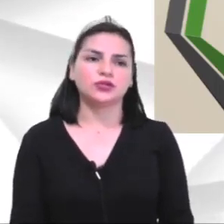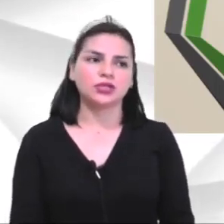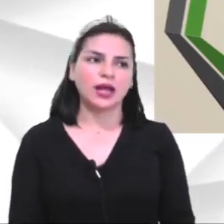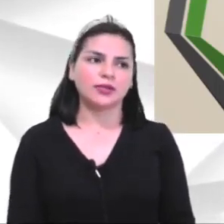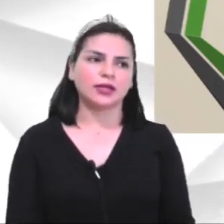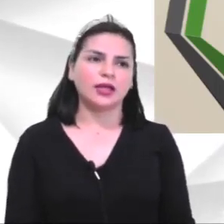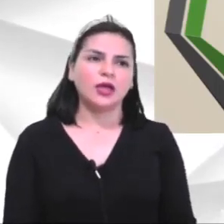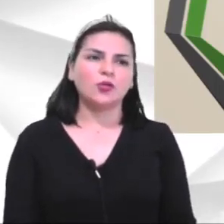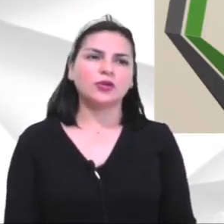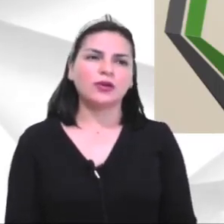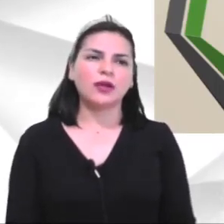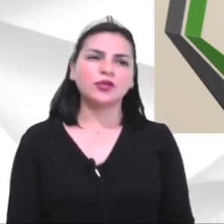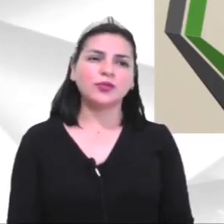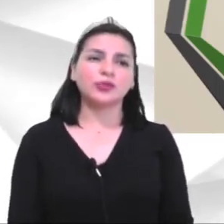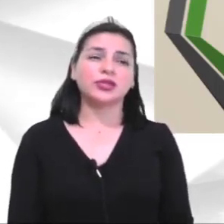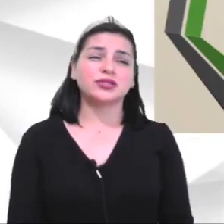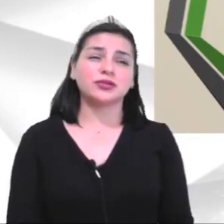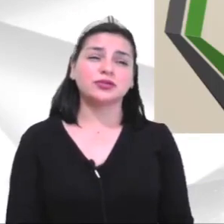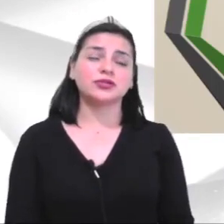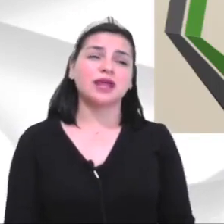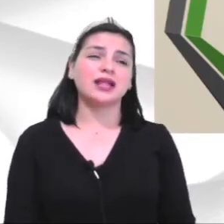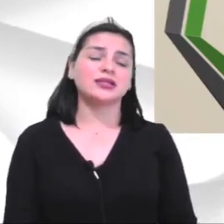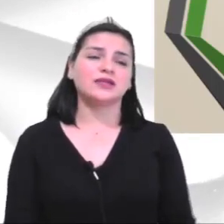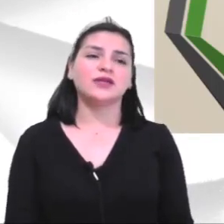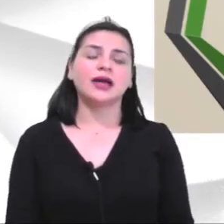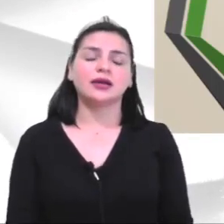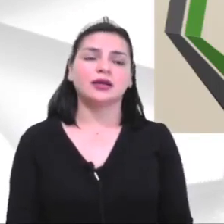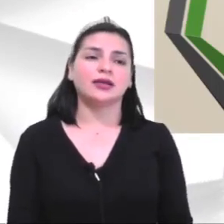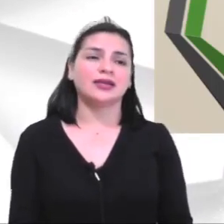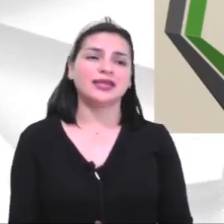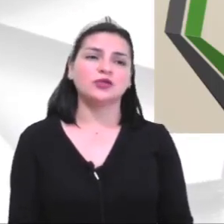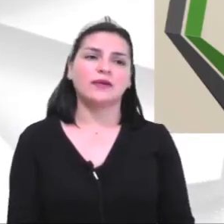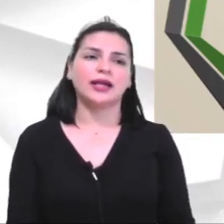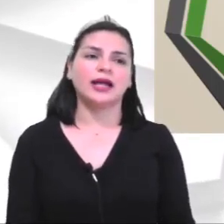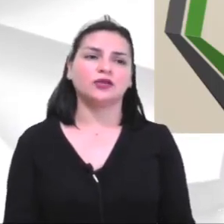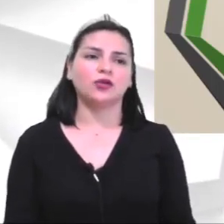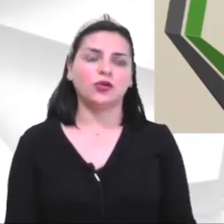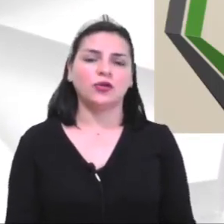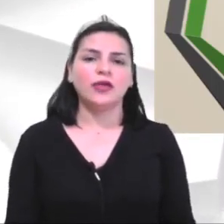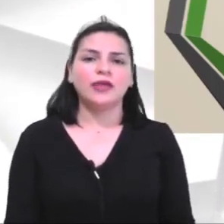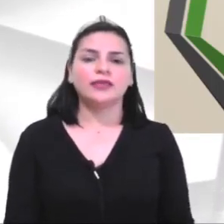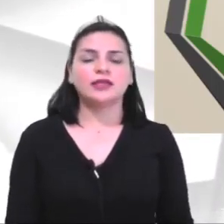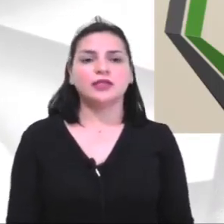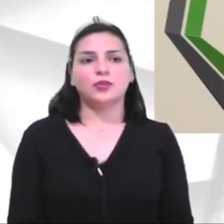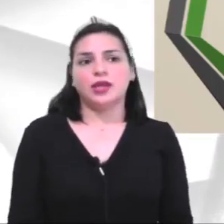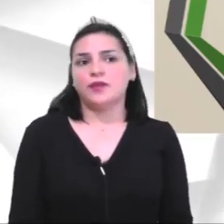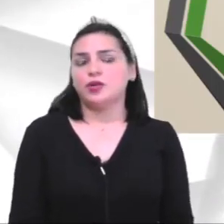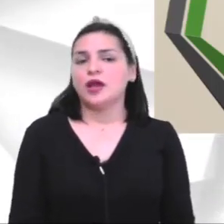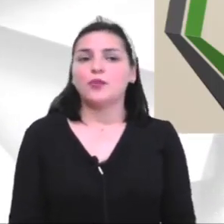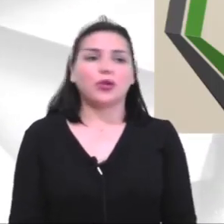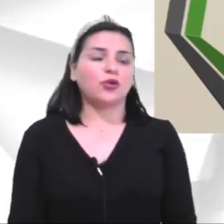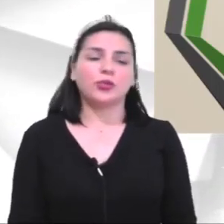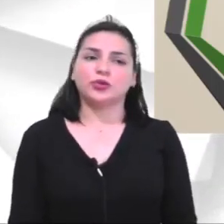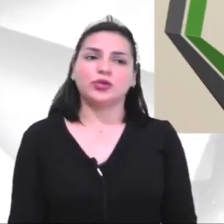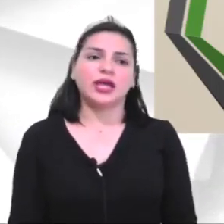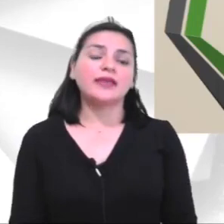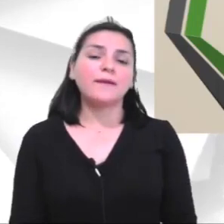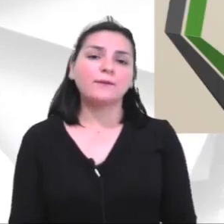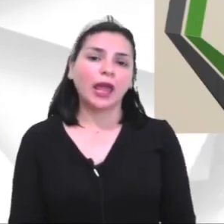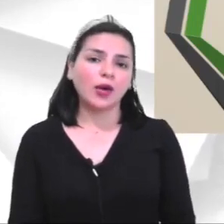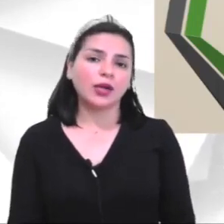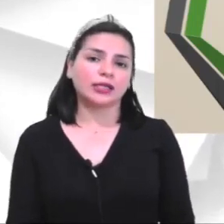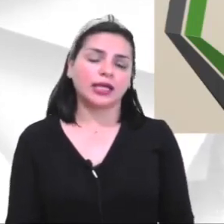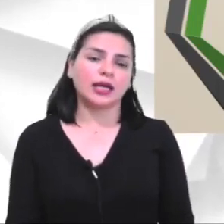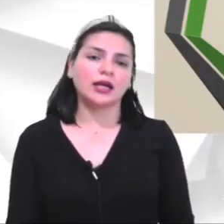protección social, ¿verdad? Cuando hablamos de protección social significa, y esto abarca todo, desde, por ejemplo, las oportunidades